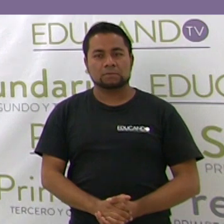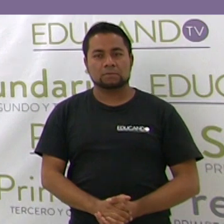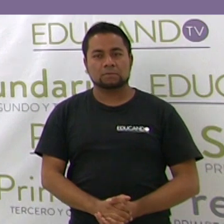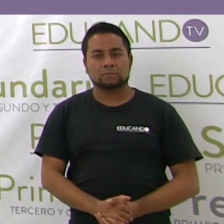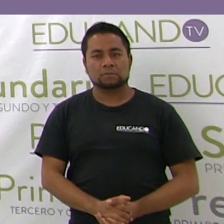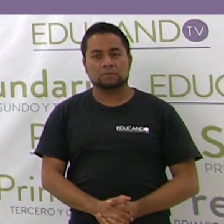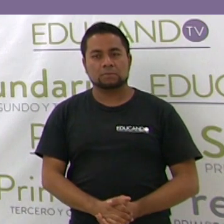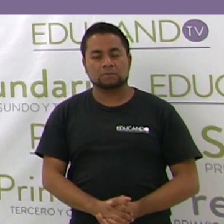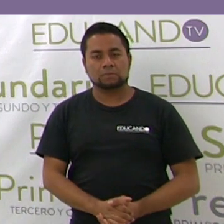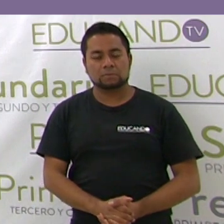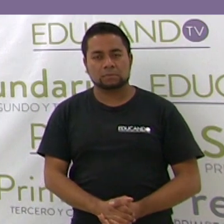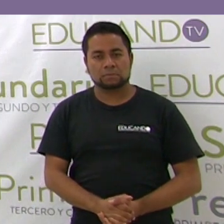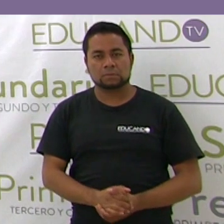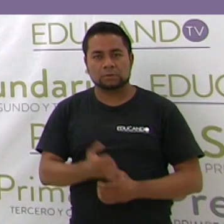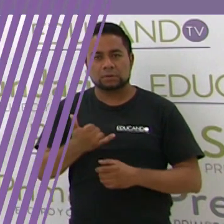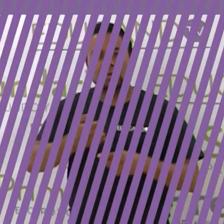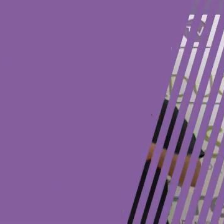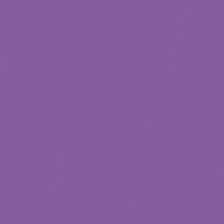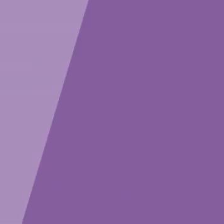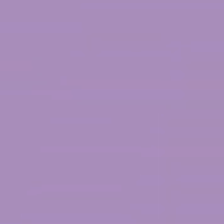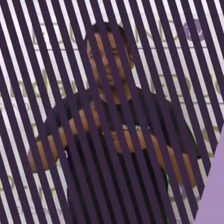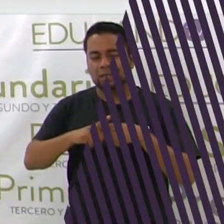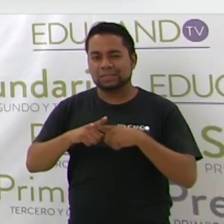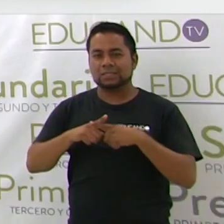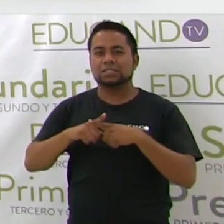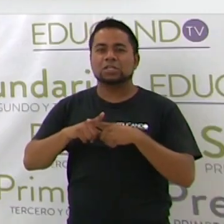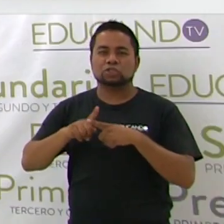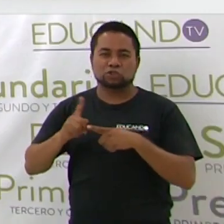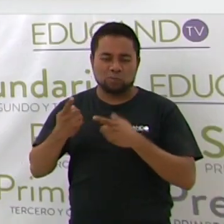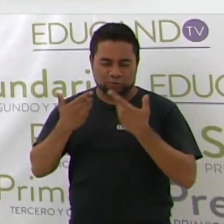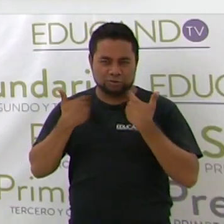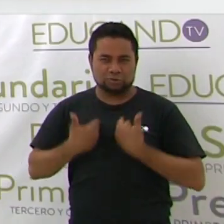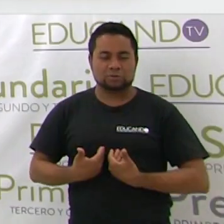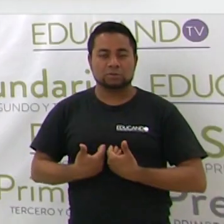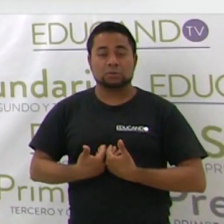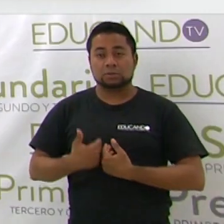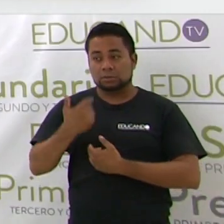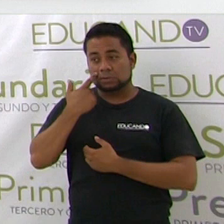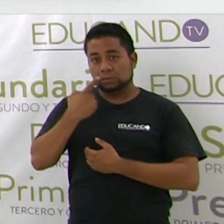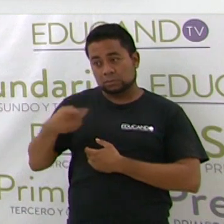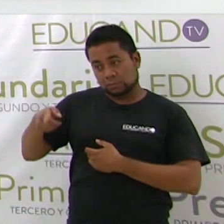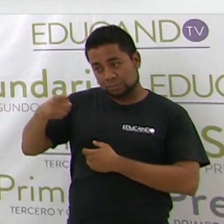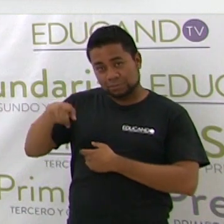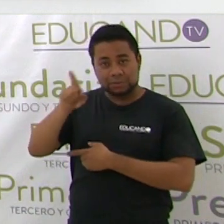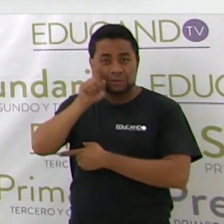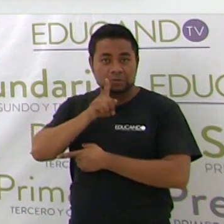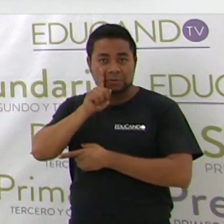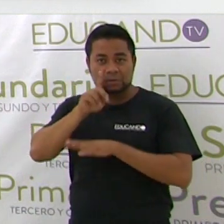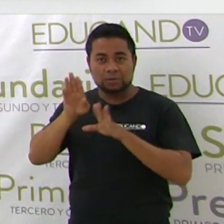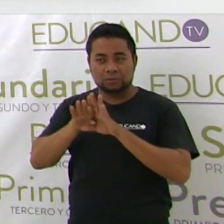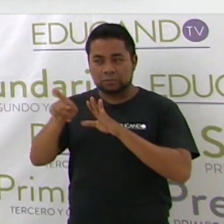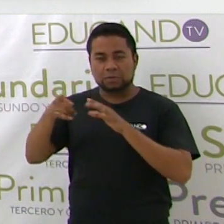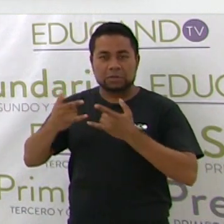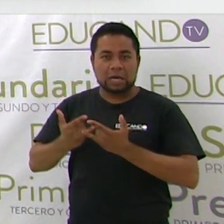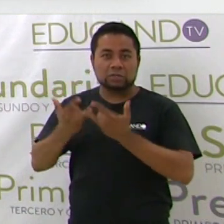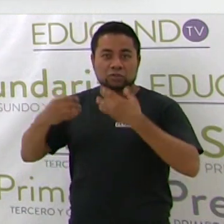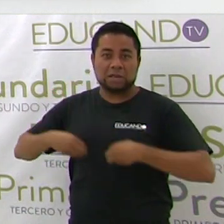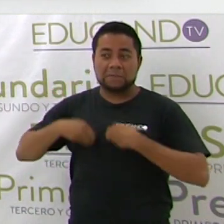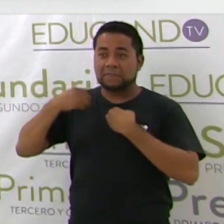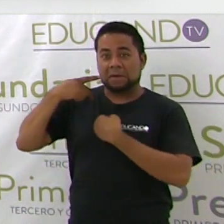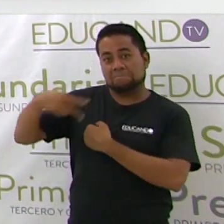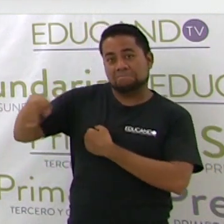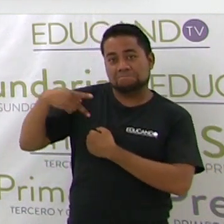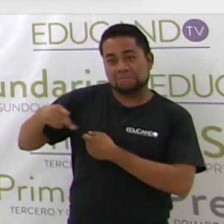¿Y quiénes somos? Es acá, ¿verdad? Entonces, fíjense que ella habla de su vida misma,